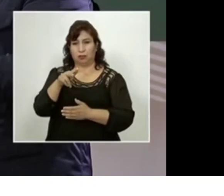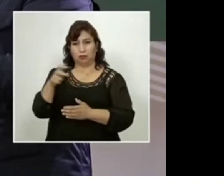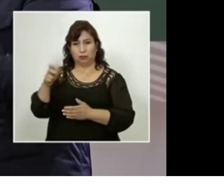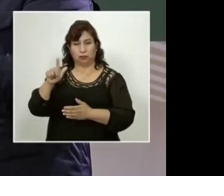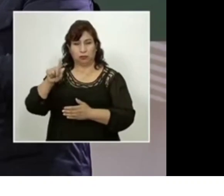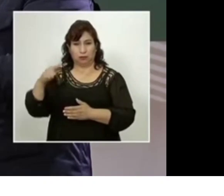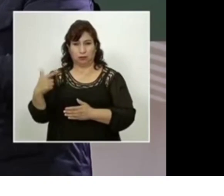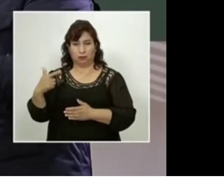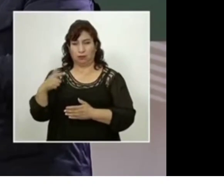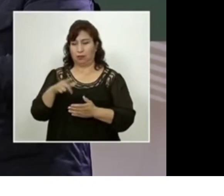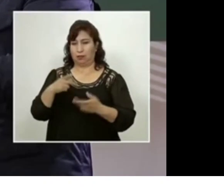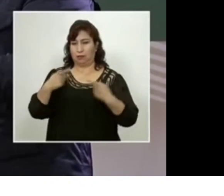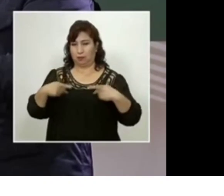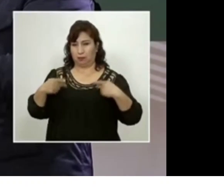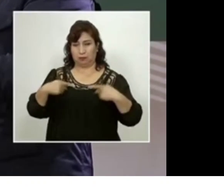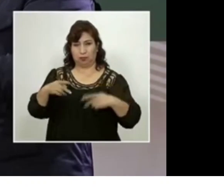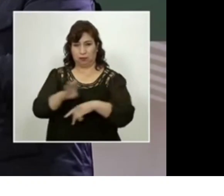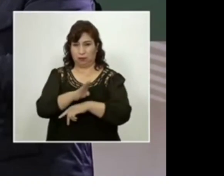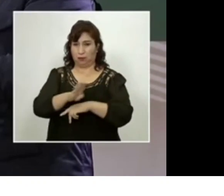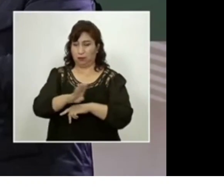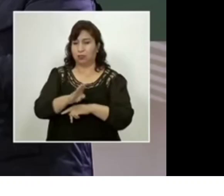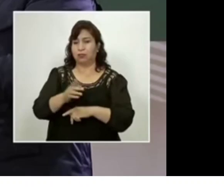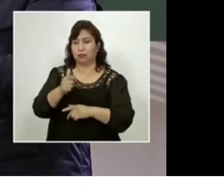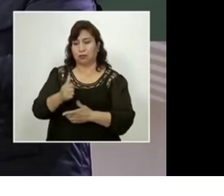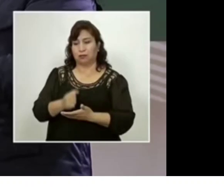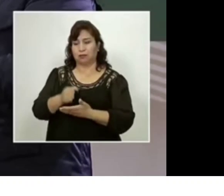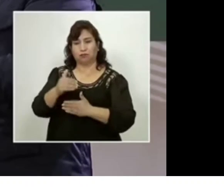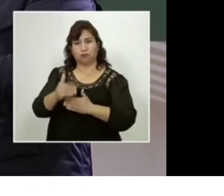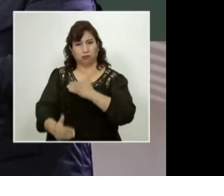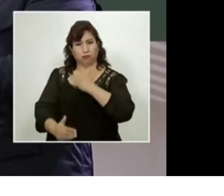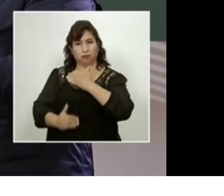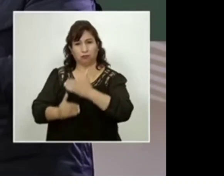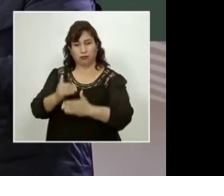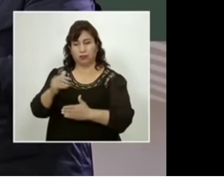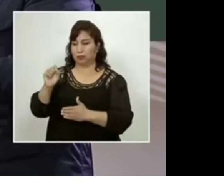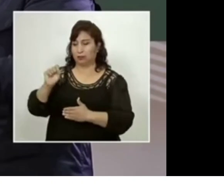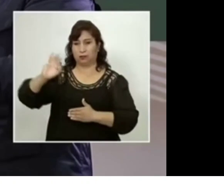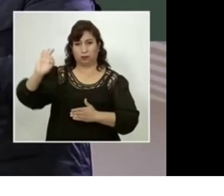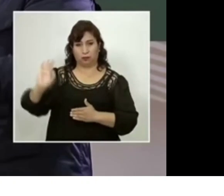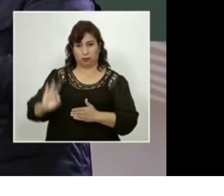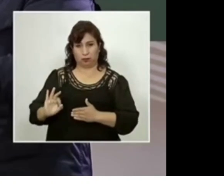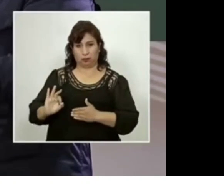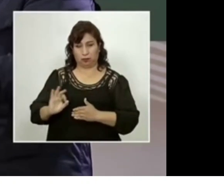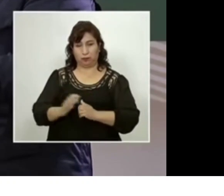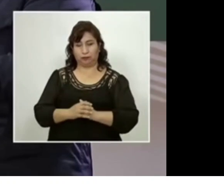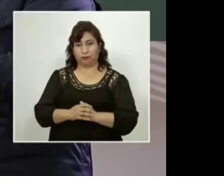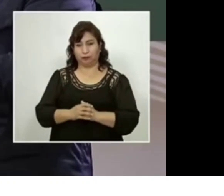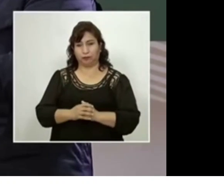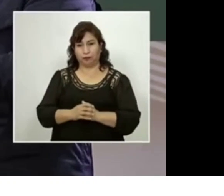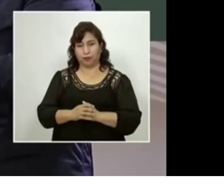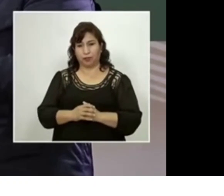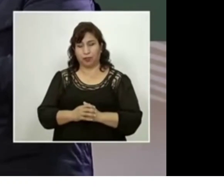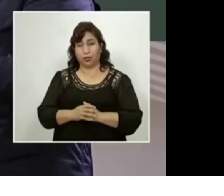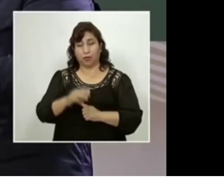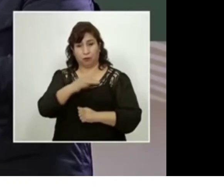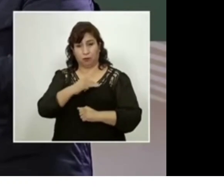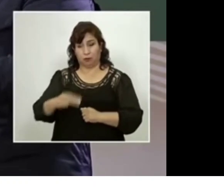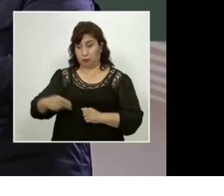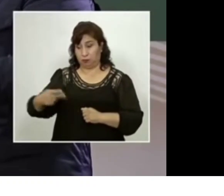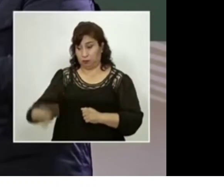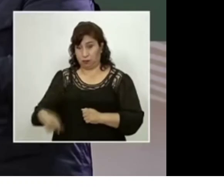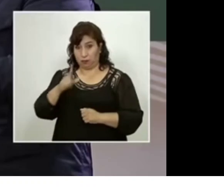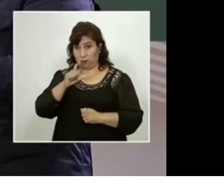18.877 nuevos derechohabientes, de lo cual se lleva un avance del 60%. En el municipio de